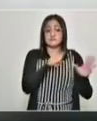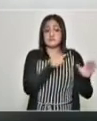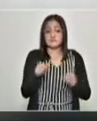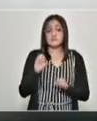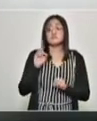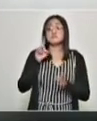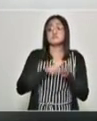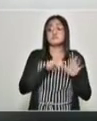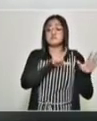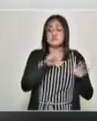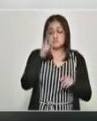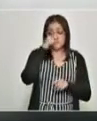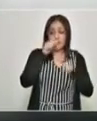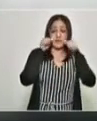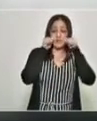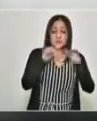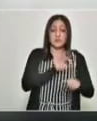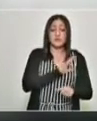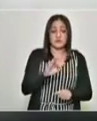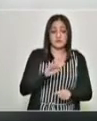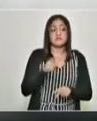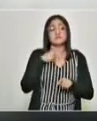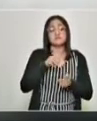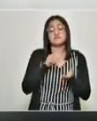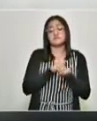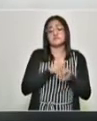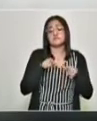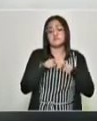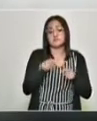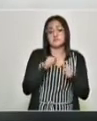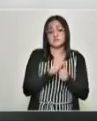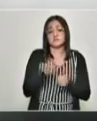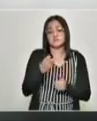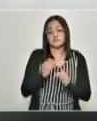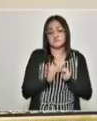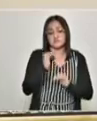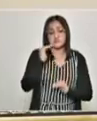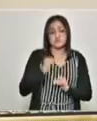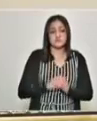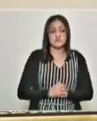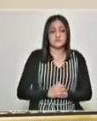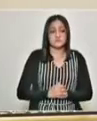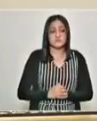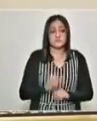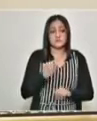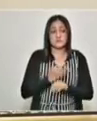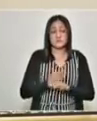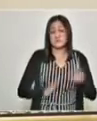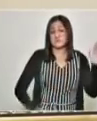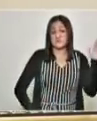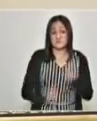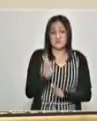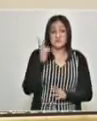o 1,700 de continuar con esta tendencia. ¿Llegamos al máximo en las